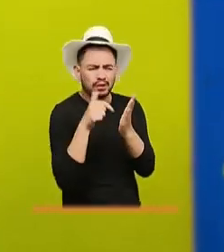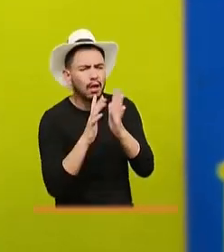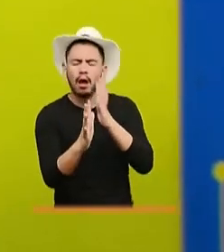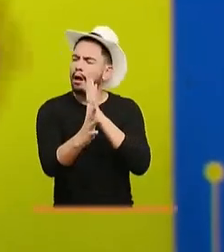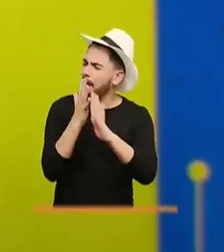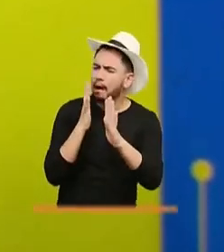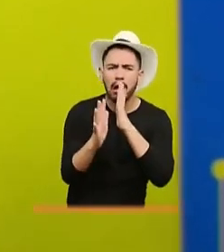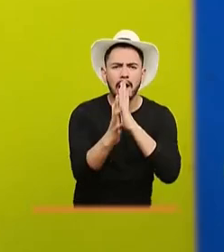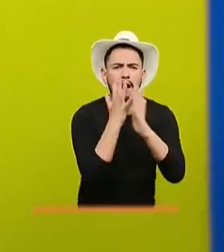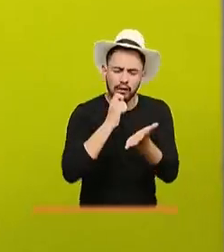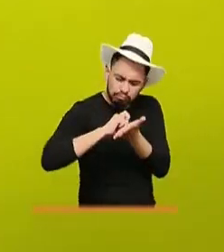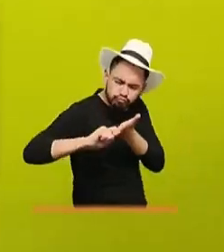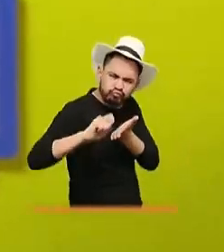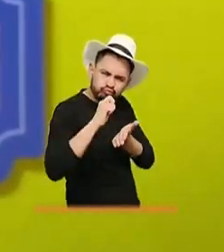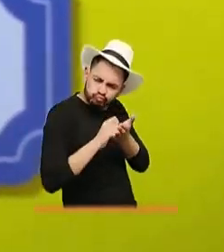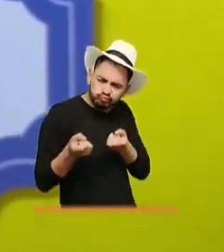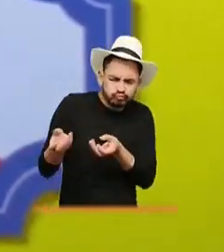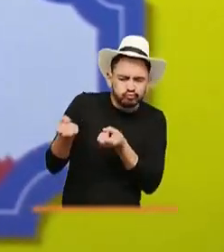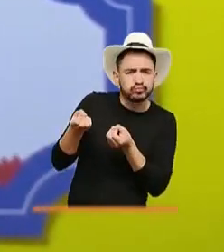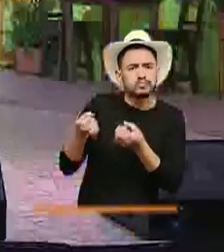lápiz, te muestran es la lectura.